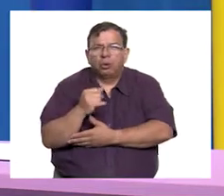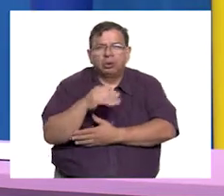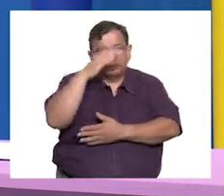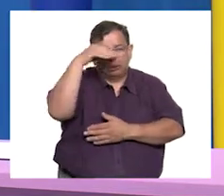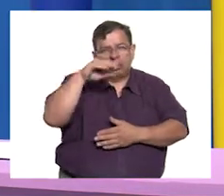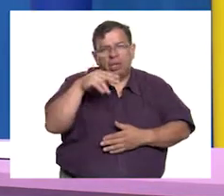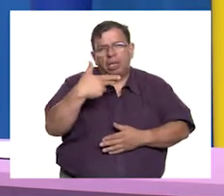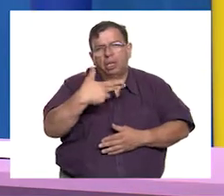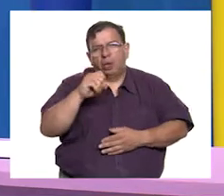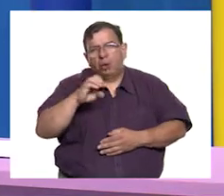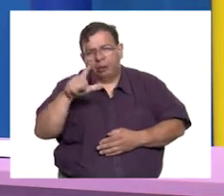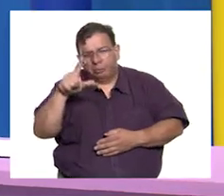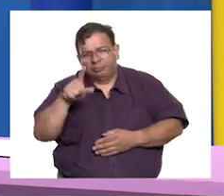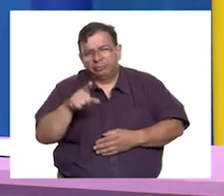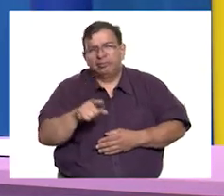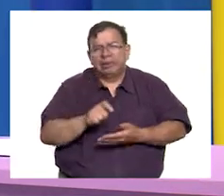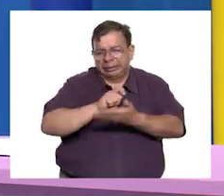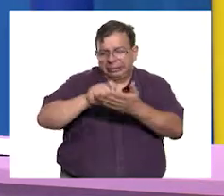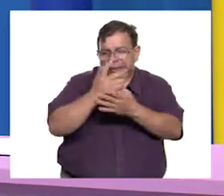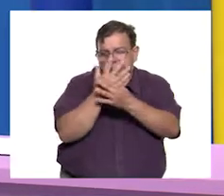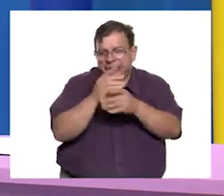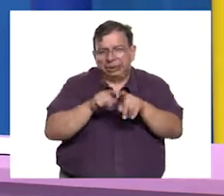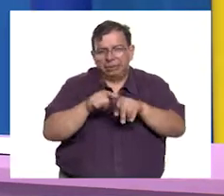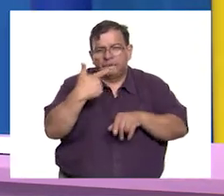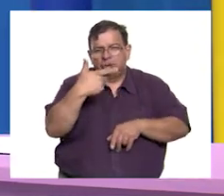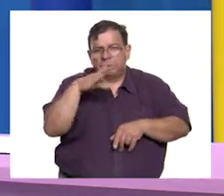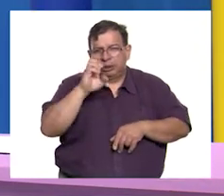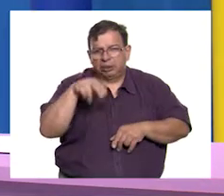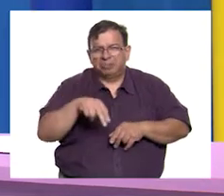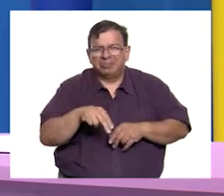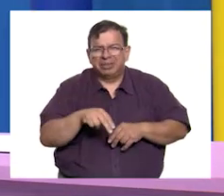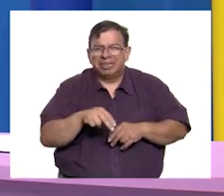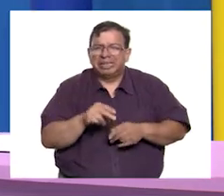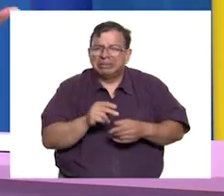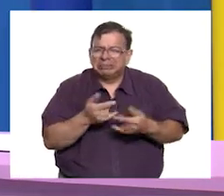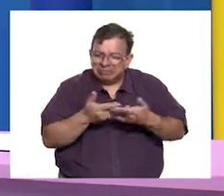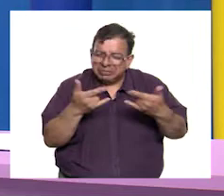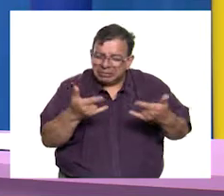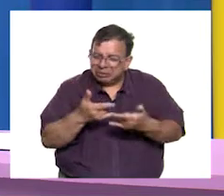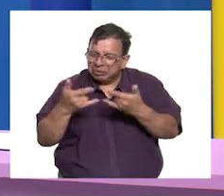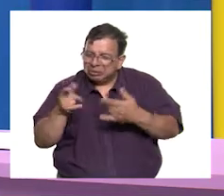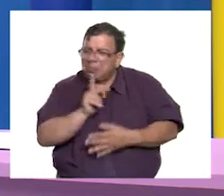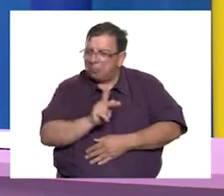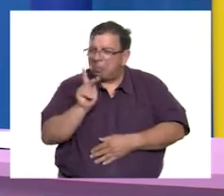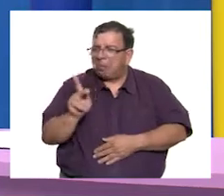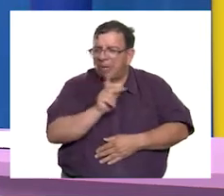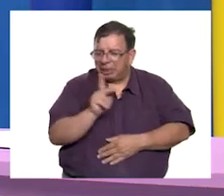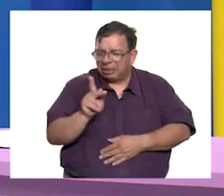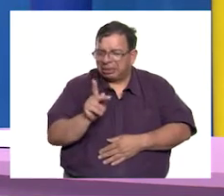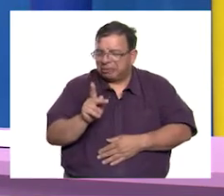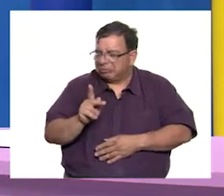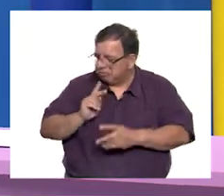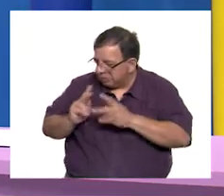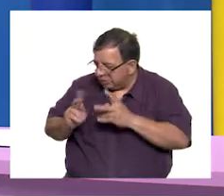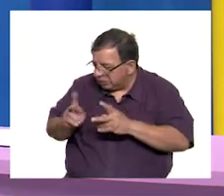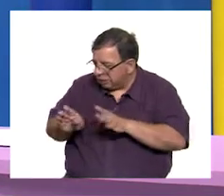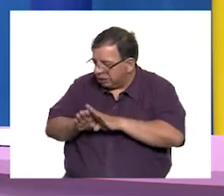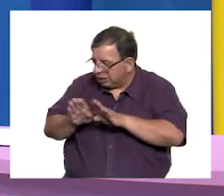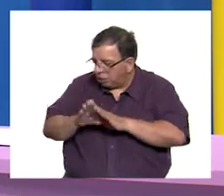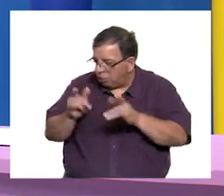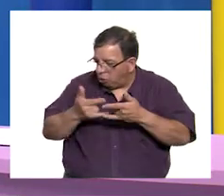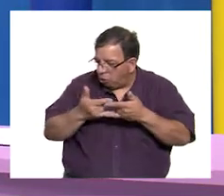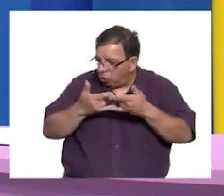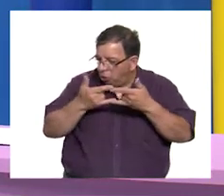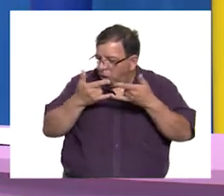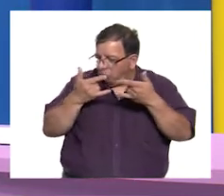Hall de los hermanos Grimm. Y bueno, la verdad es que se parecen bastante y pues platicamos Tony y yo que podríamos imaginar una historia